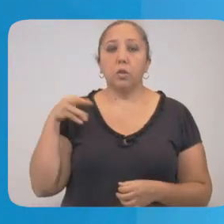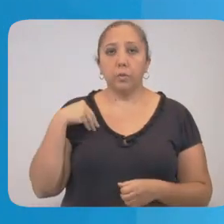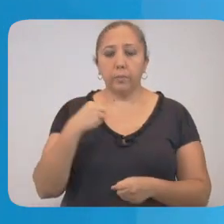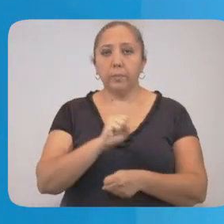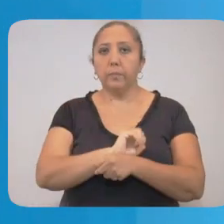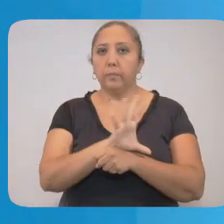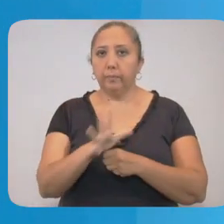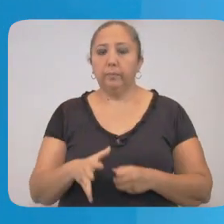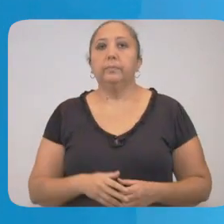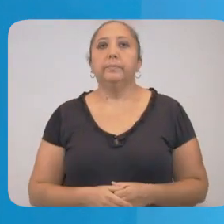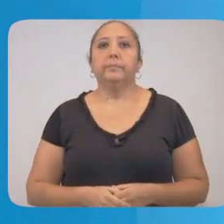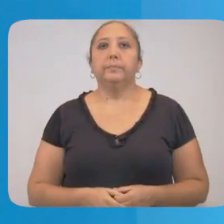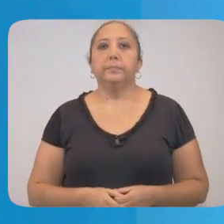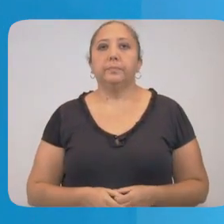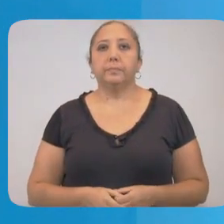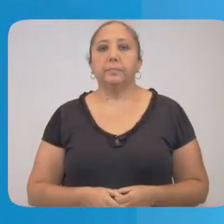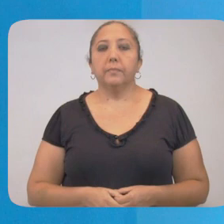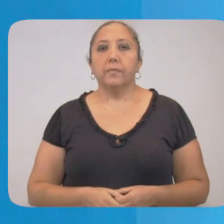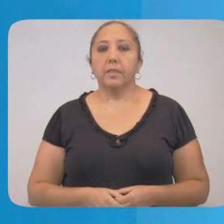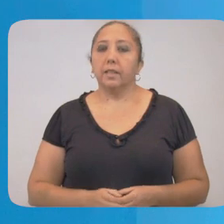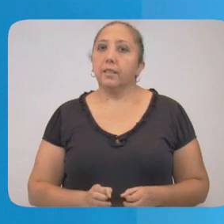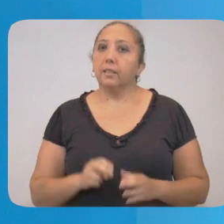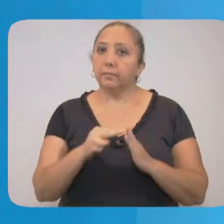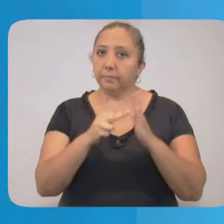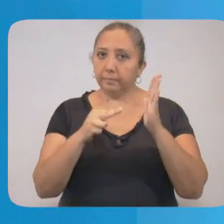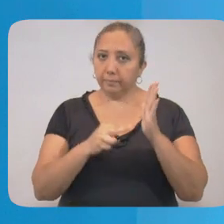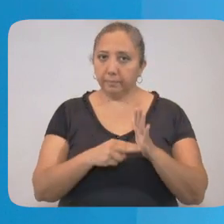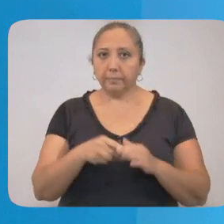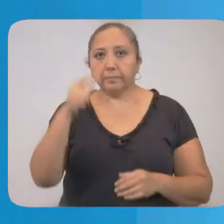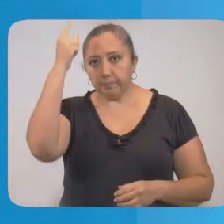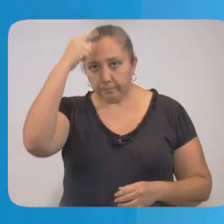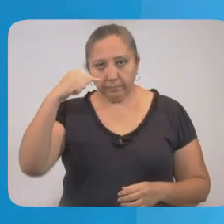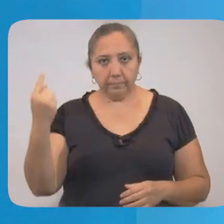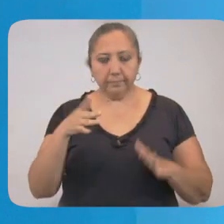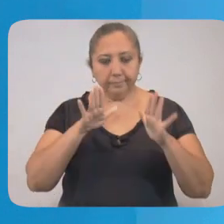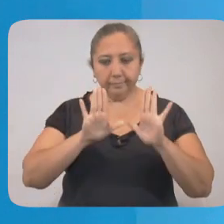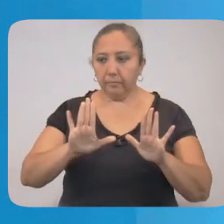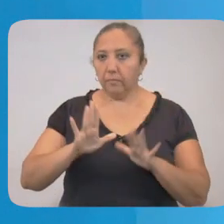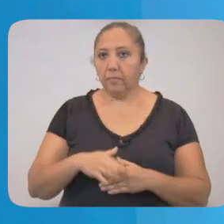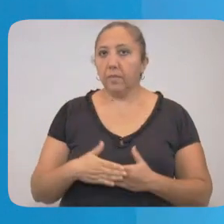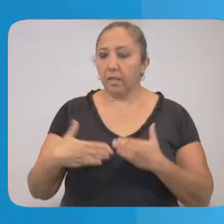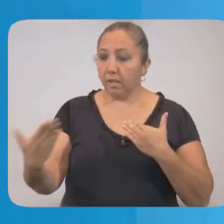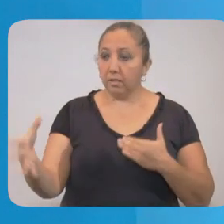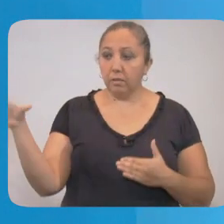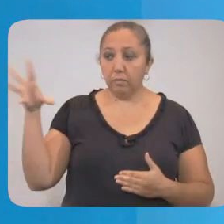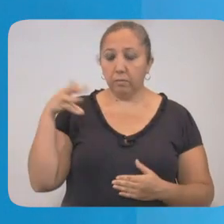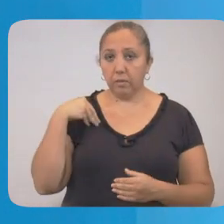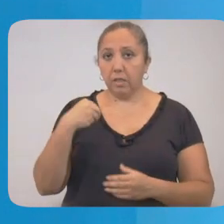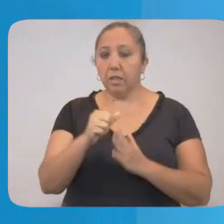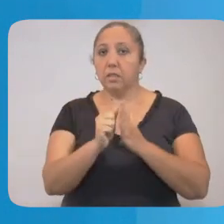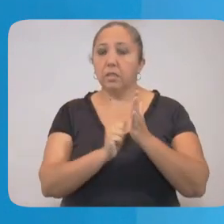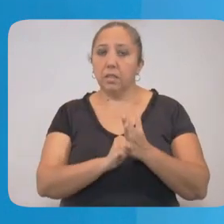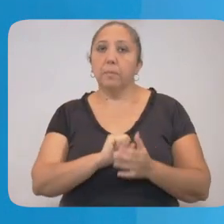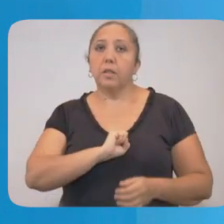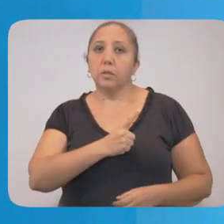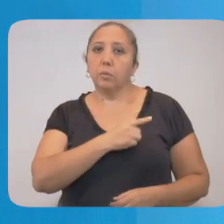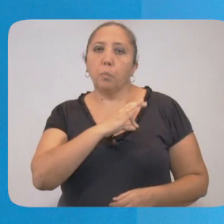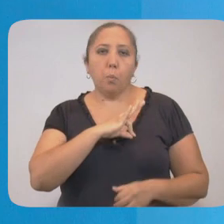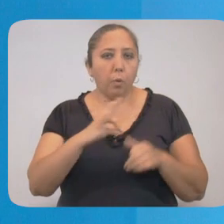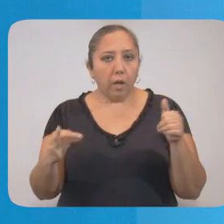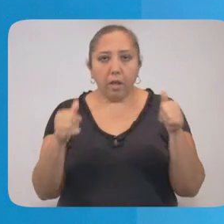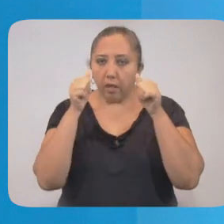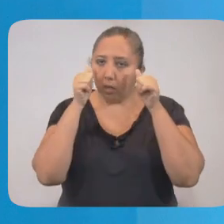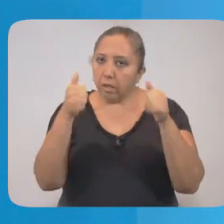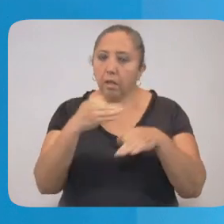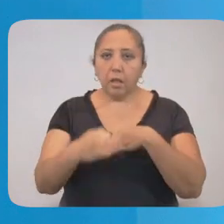por coronavirus. Se han establecido diversas medidas para frenar el avance del coronavirus y el sistema de salud pueda atender a todos